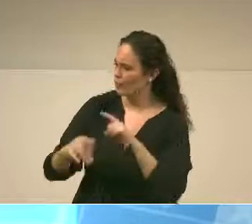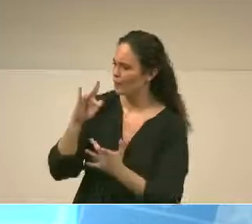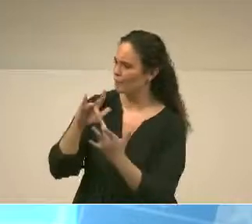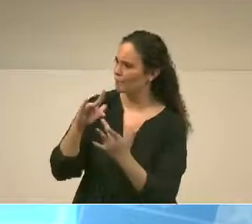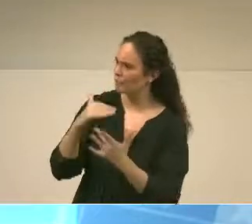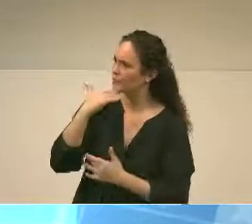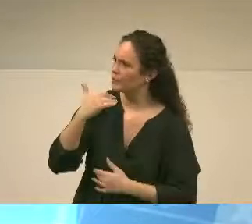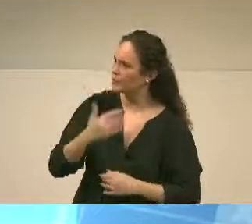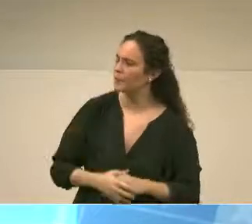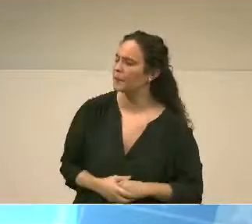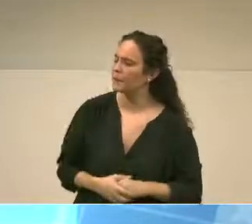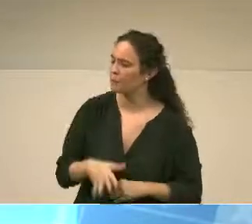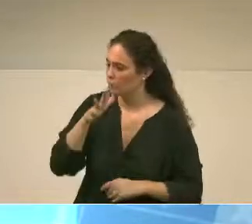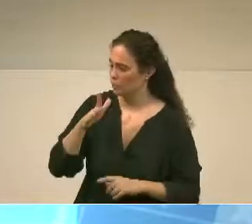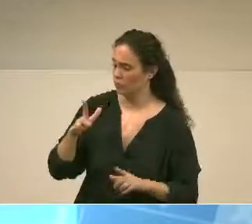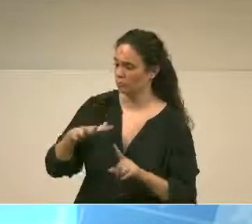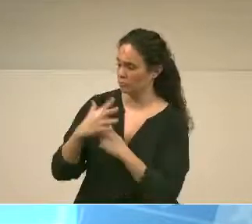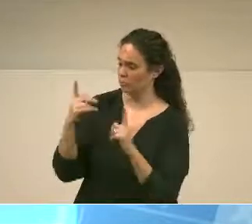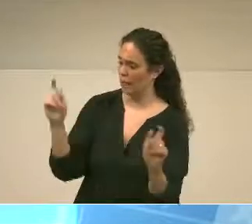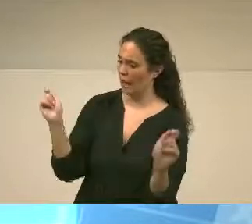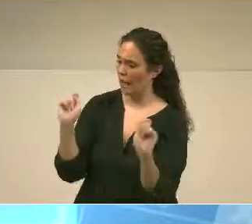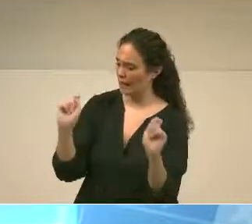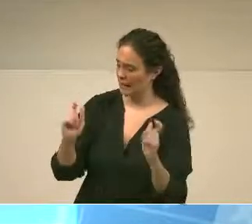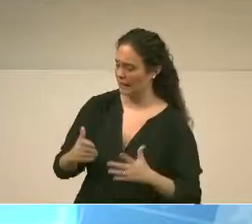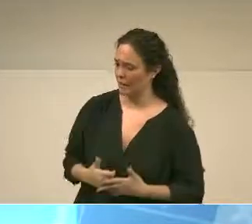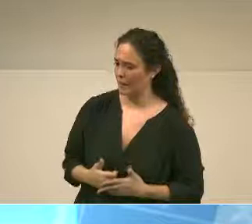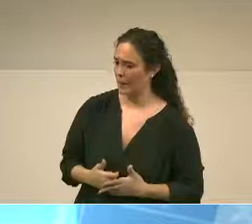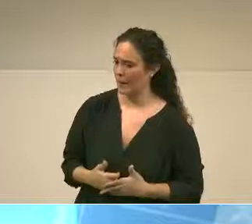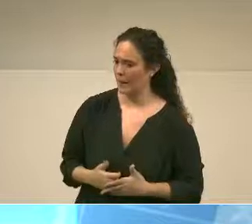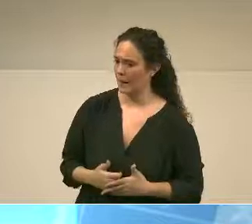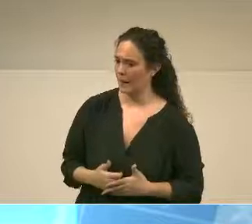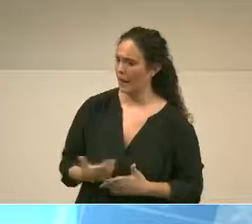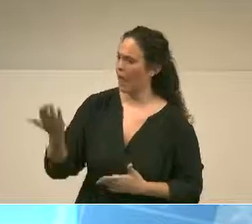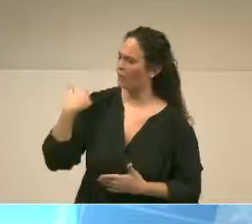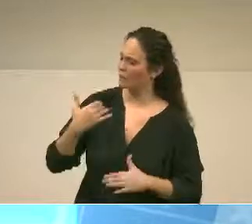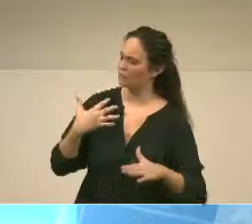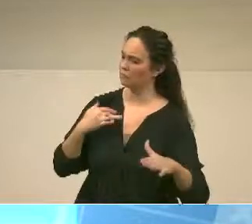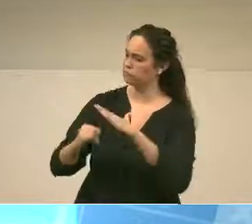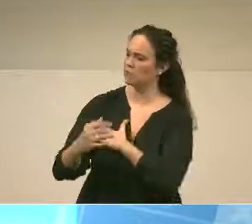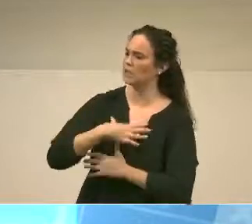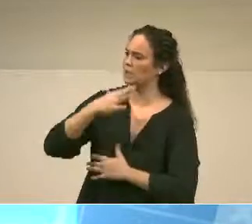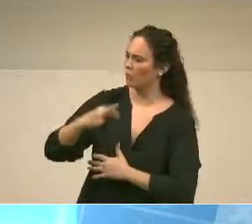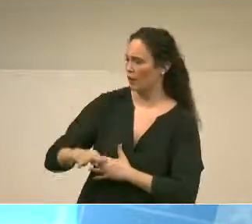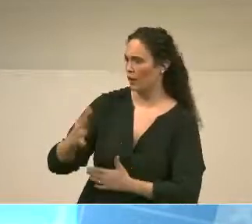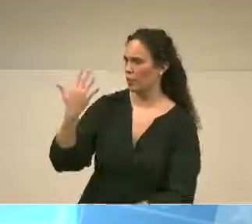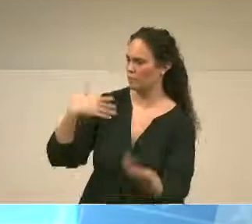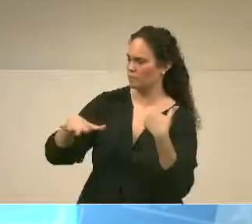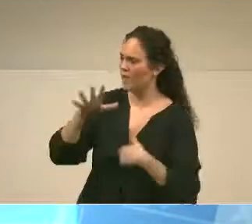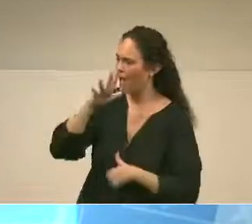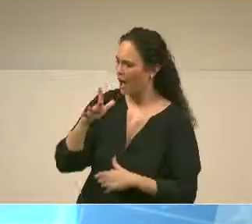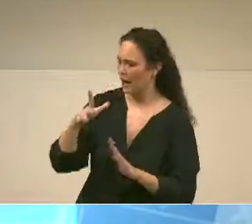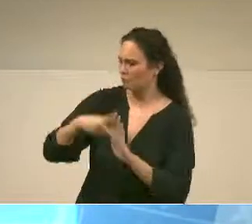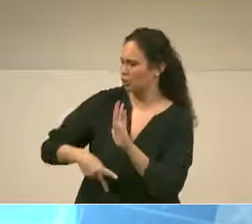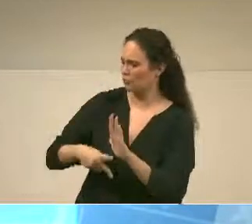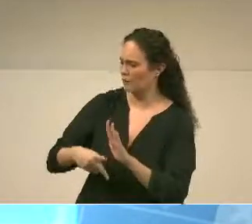exterior del estado de alerta, que si cayó un enclave se podría excluir. Pero estas no se puede excluir el enclave porque son medidas de salud